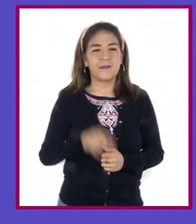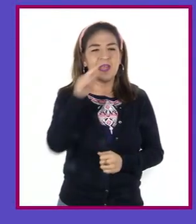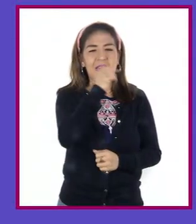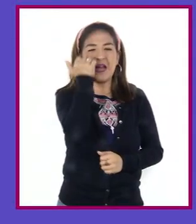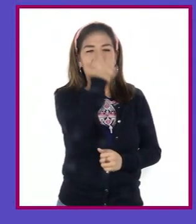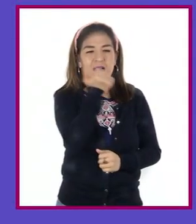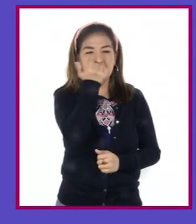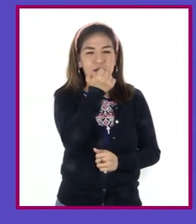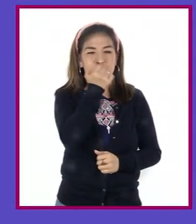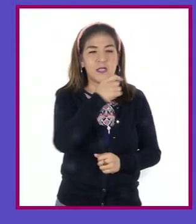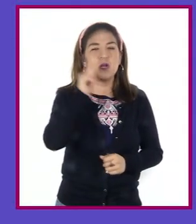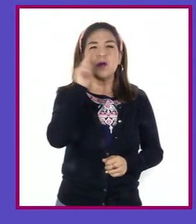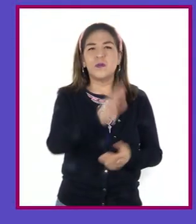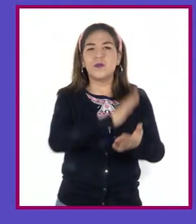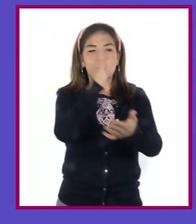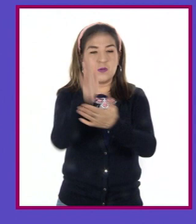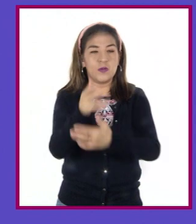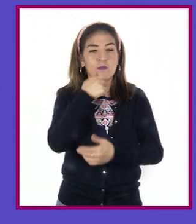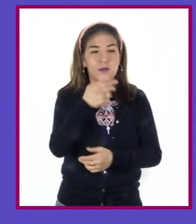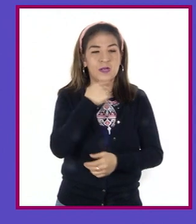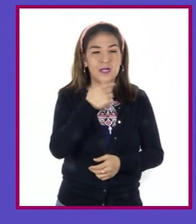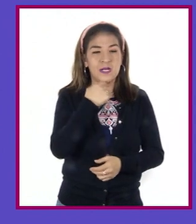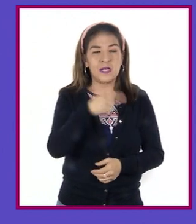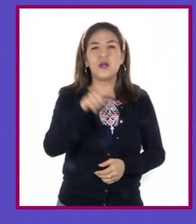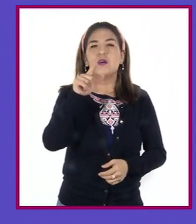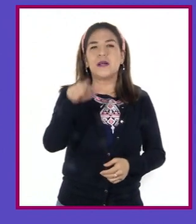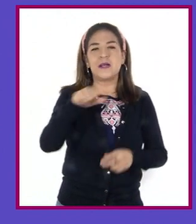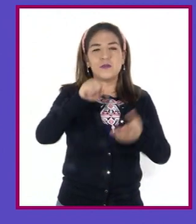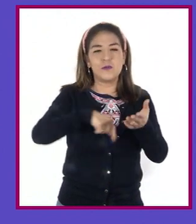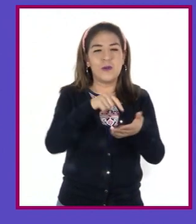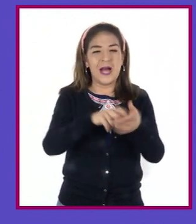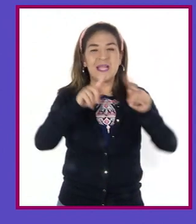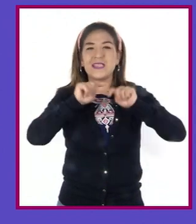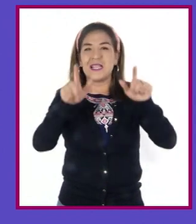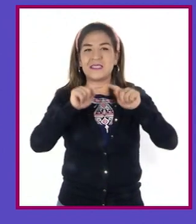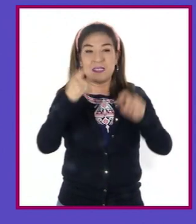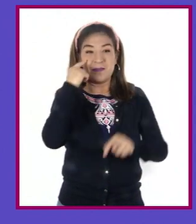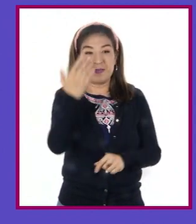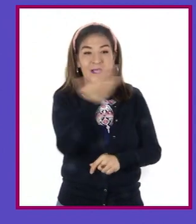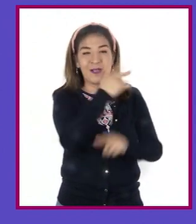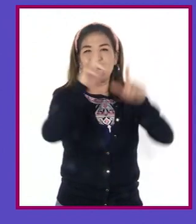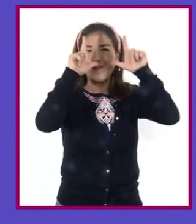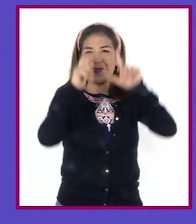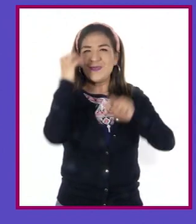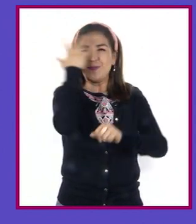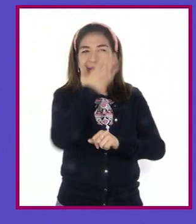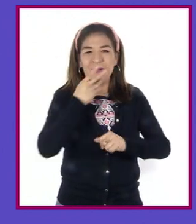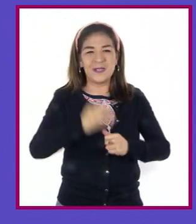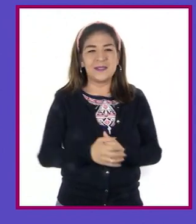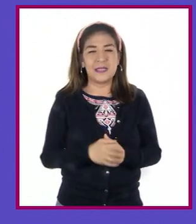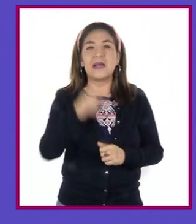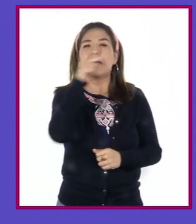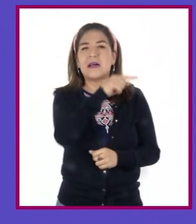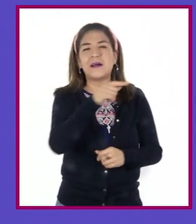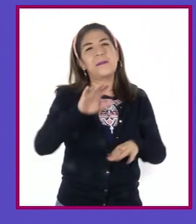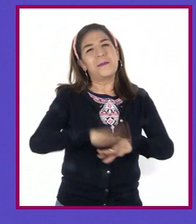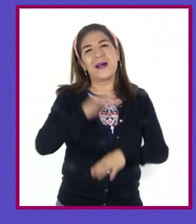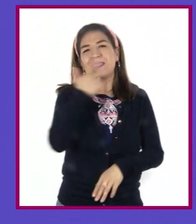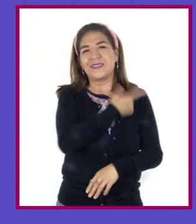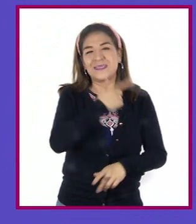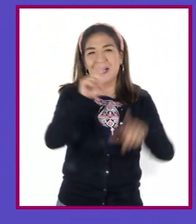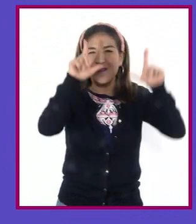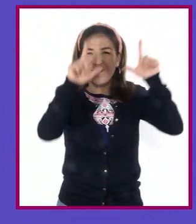Emiliano Fuentes viajó a un lugar apartado del estado de Tlaxcala y se encontró con este paisaje. Como él es muy aficionado a